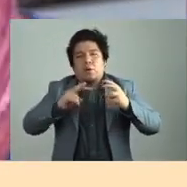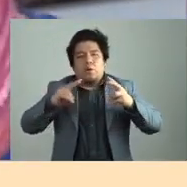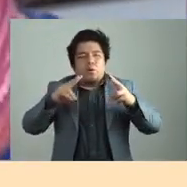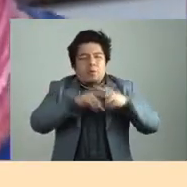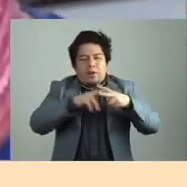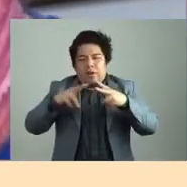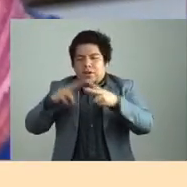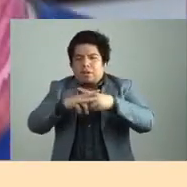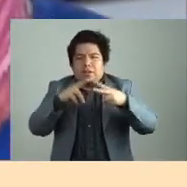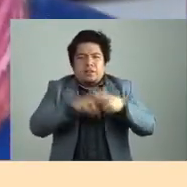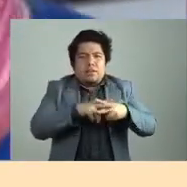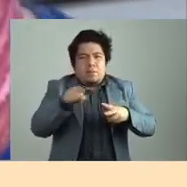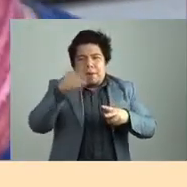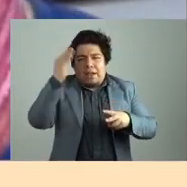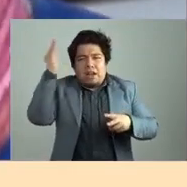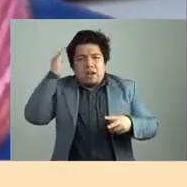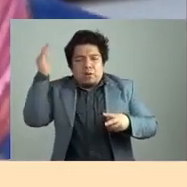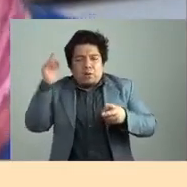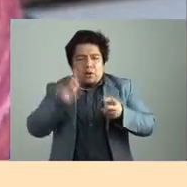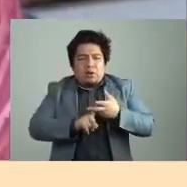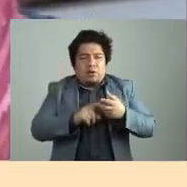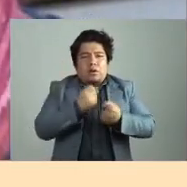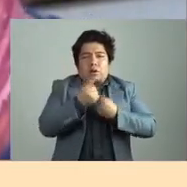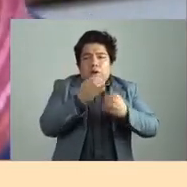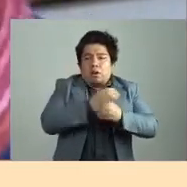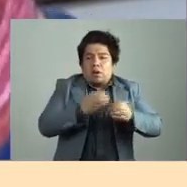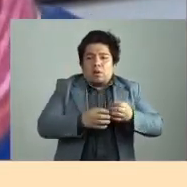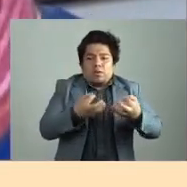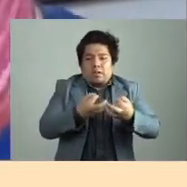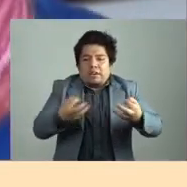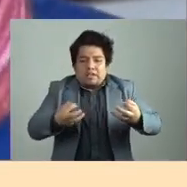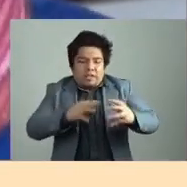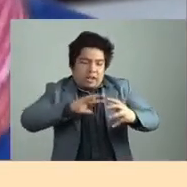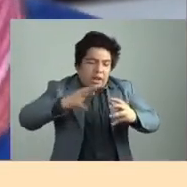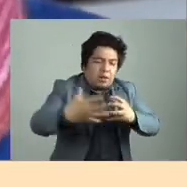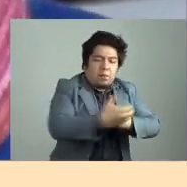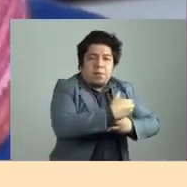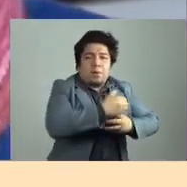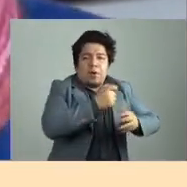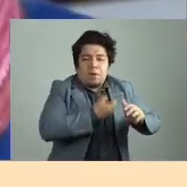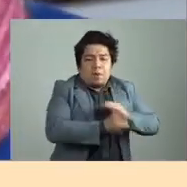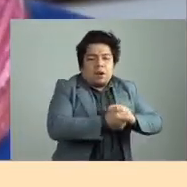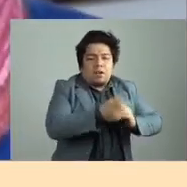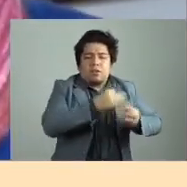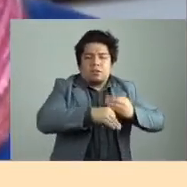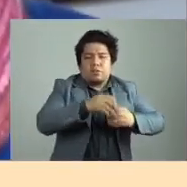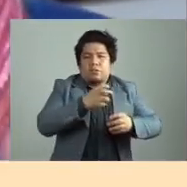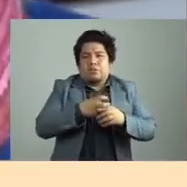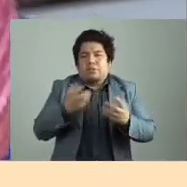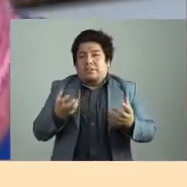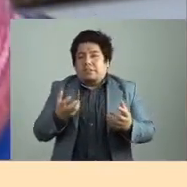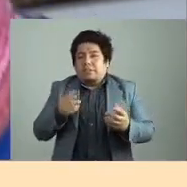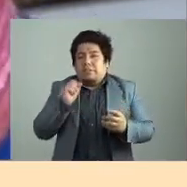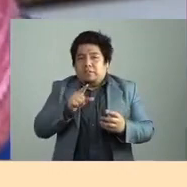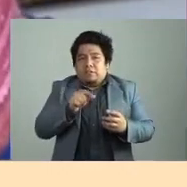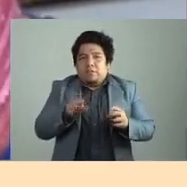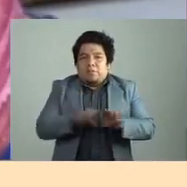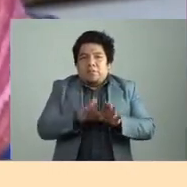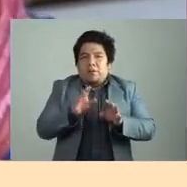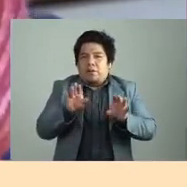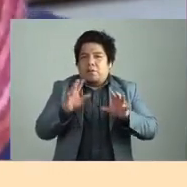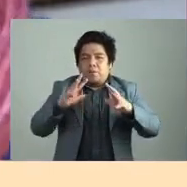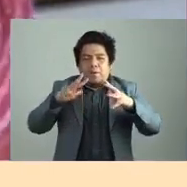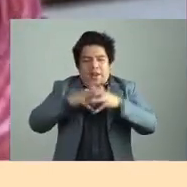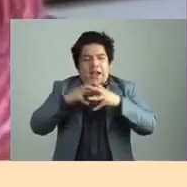los bienes comunes la privatización de la tierra y naturalmente el uso de la guerra no